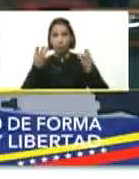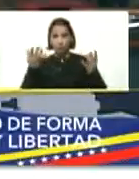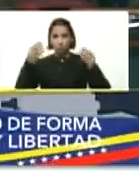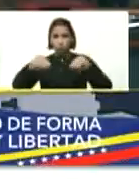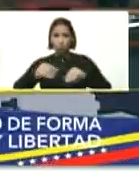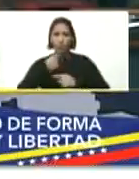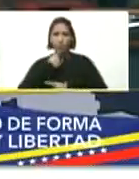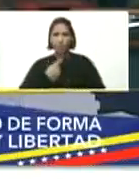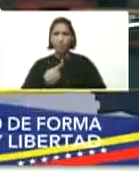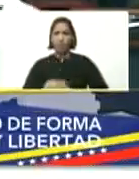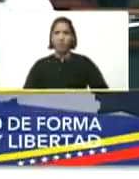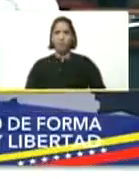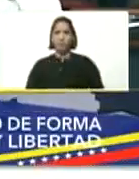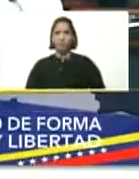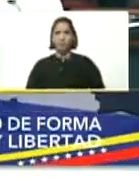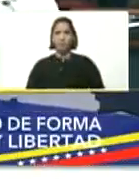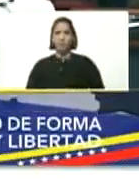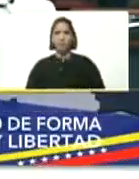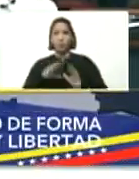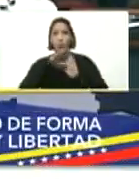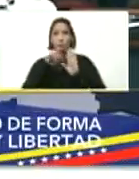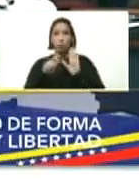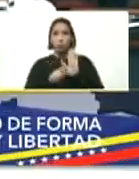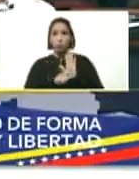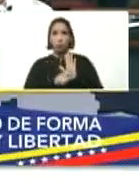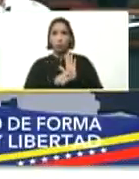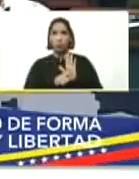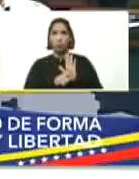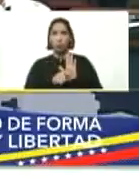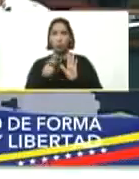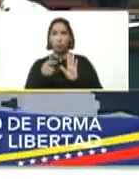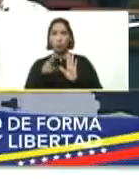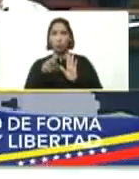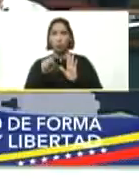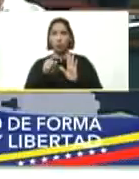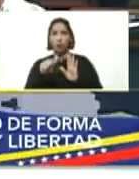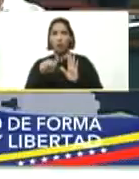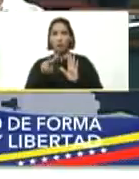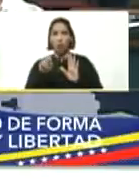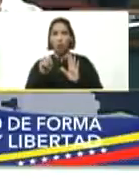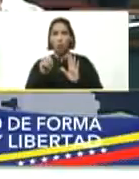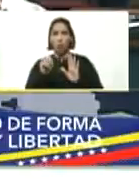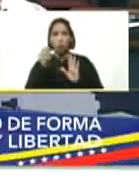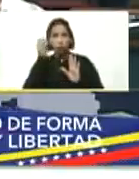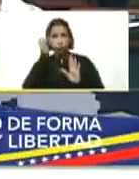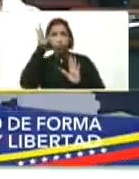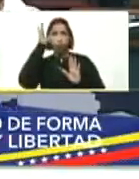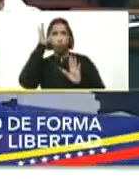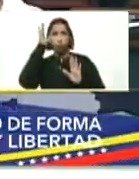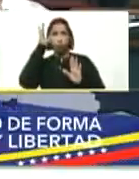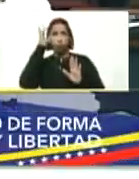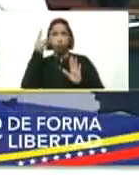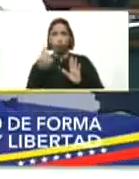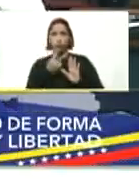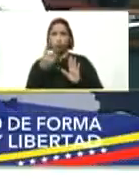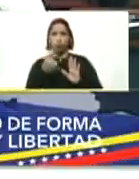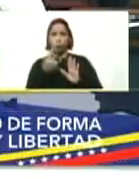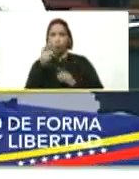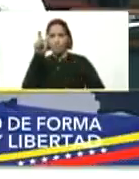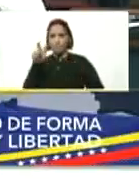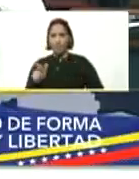declara la siguiente constitución. Gustavo Pereira, genio y figura de una sola pieza,